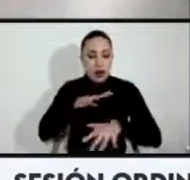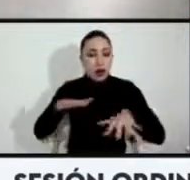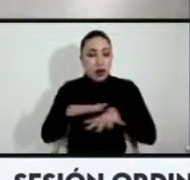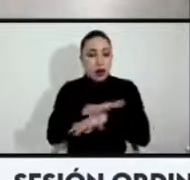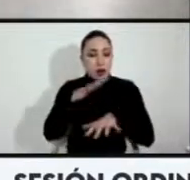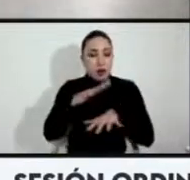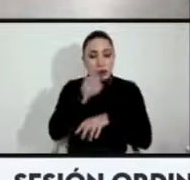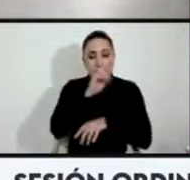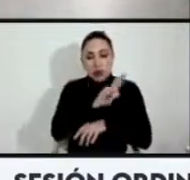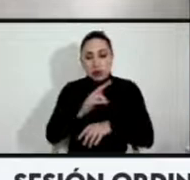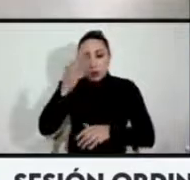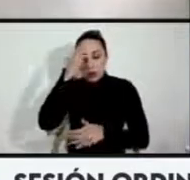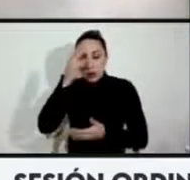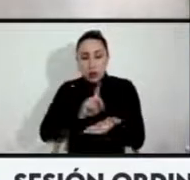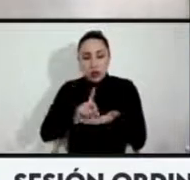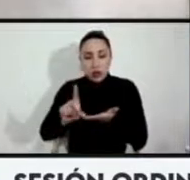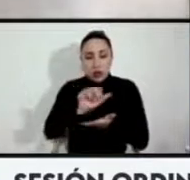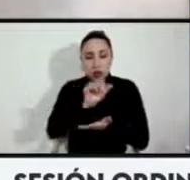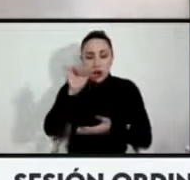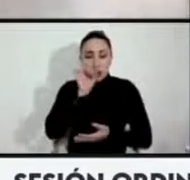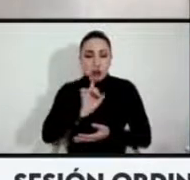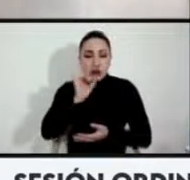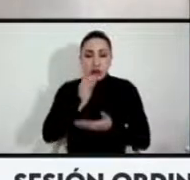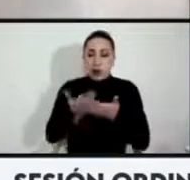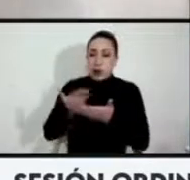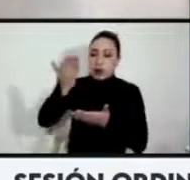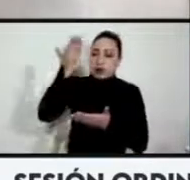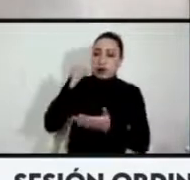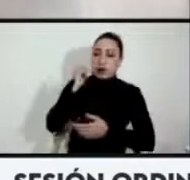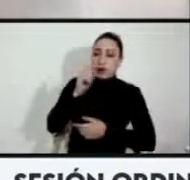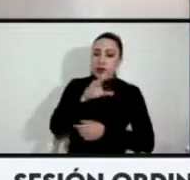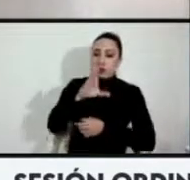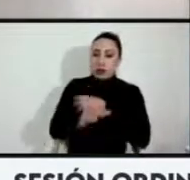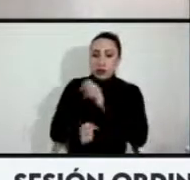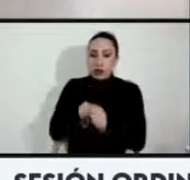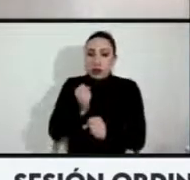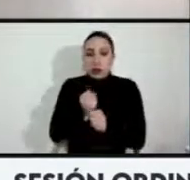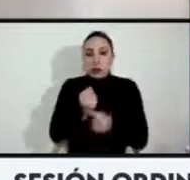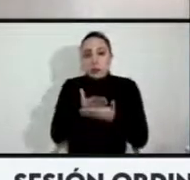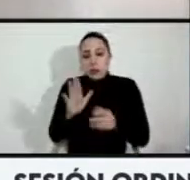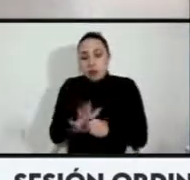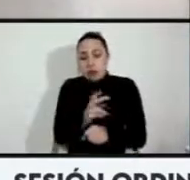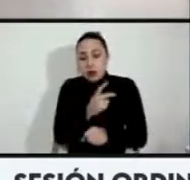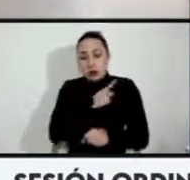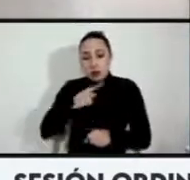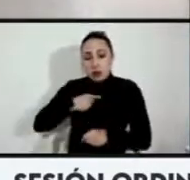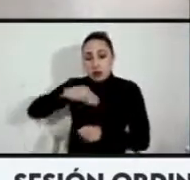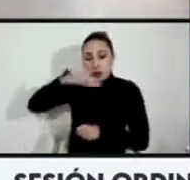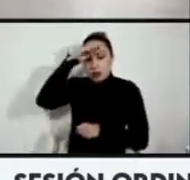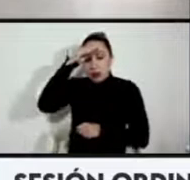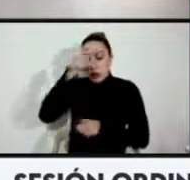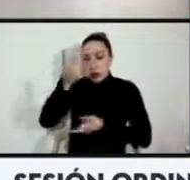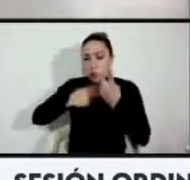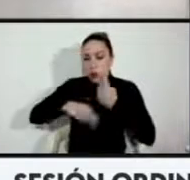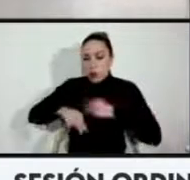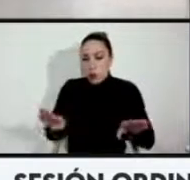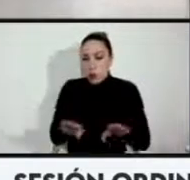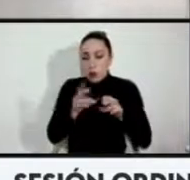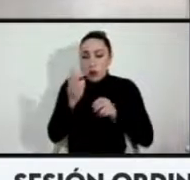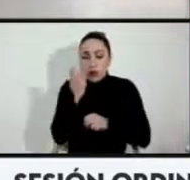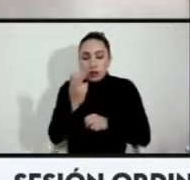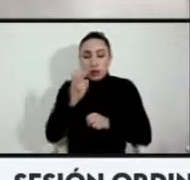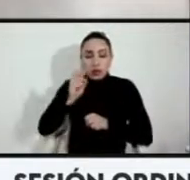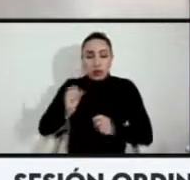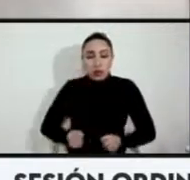décadas, al mismo tiempo que nos invita a hacer una reflexión sobre el origen de esta celebración y lo que aún